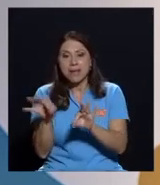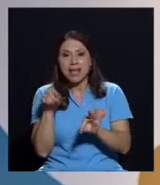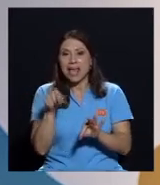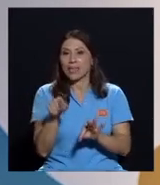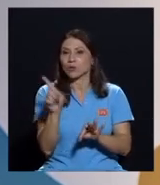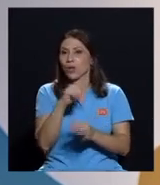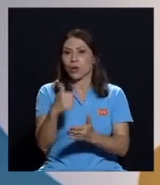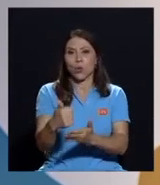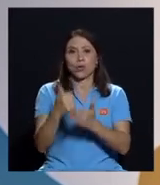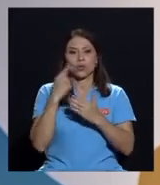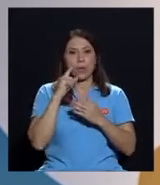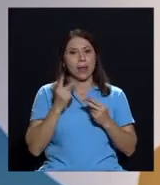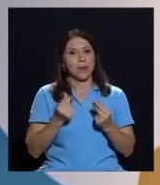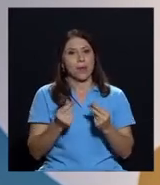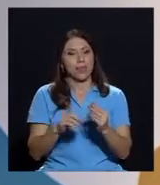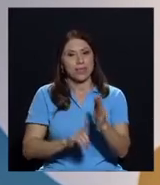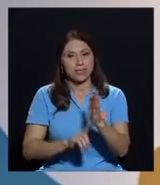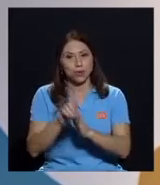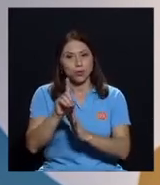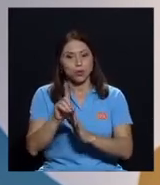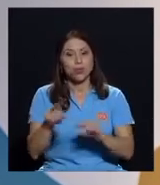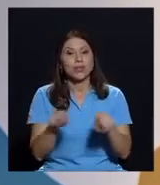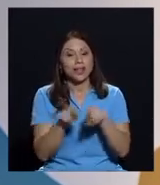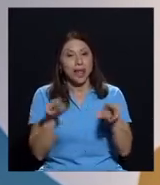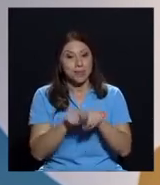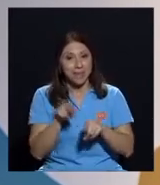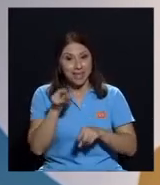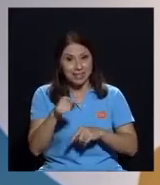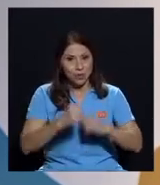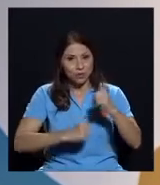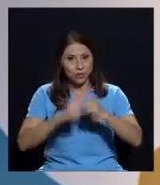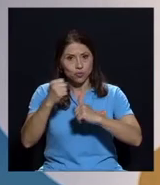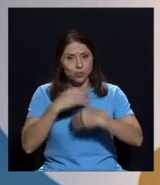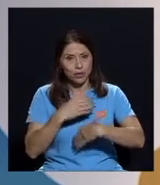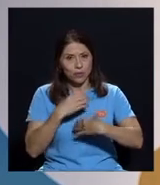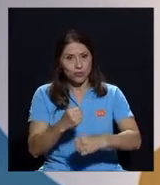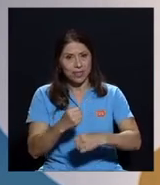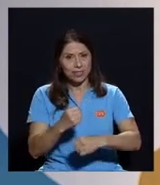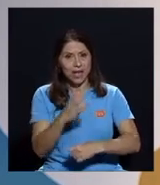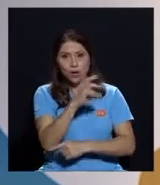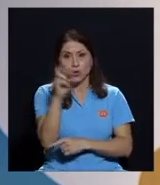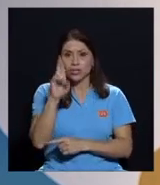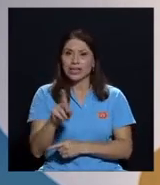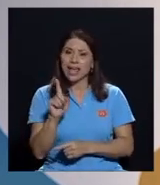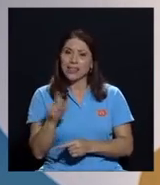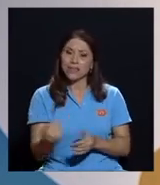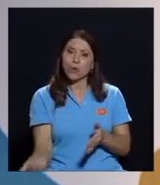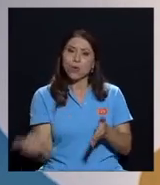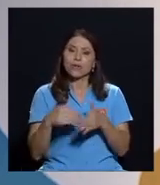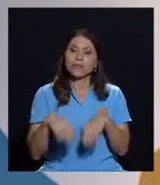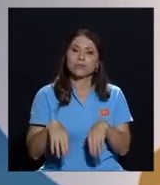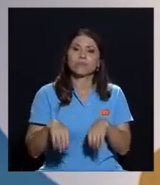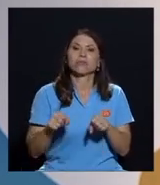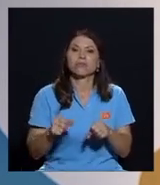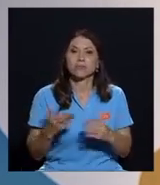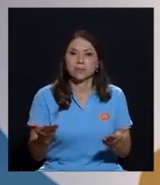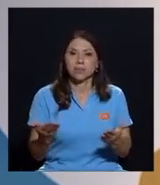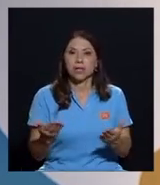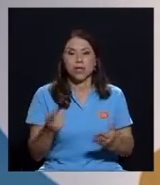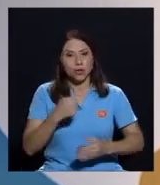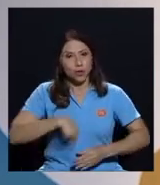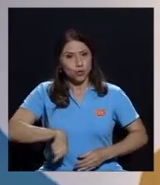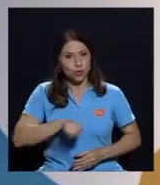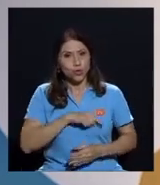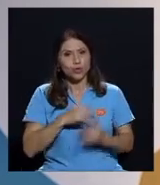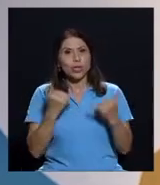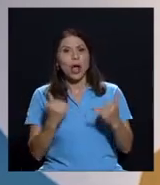creo también que en esa construcción de la confianza costa rica que tiene que recuperar algo que se perdió nosotros nos metimos en el juego de